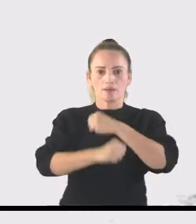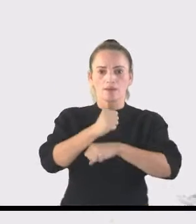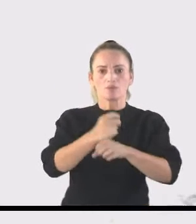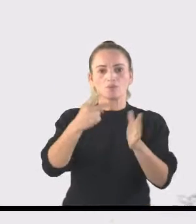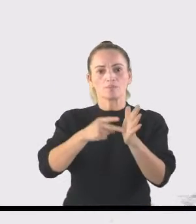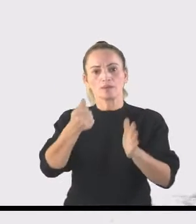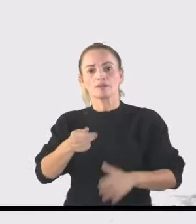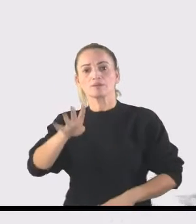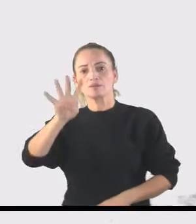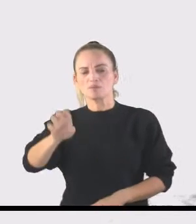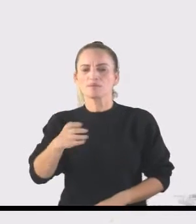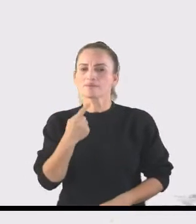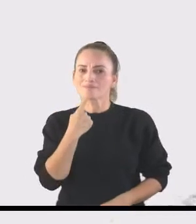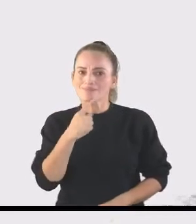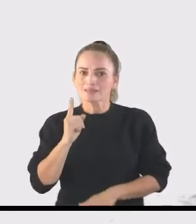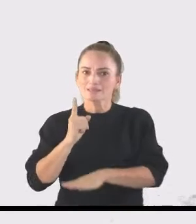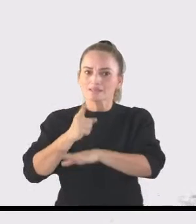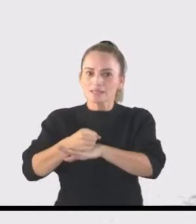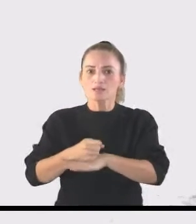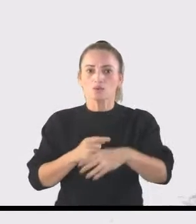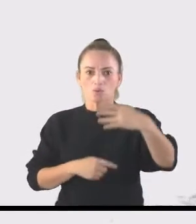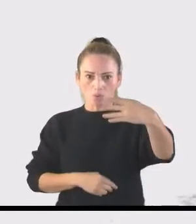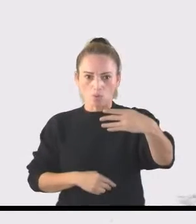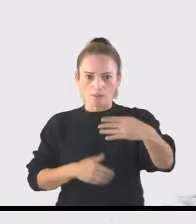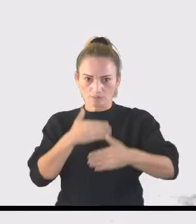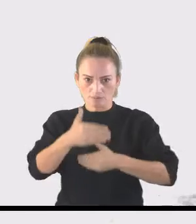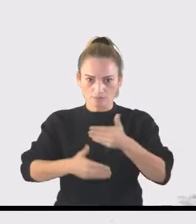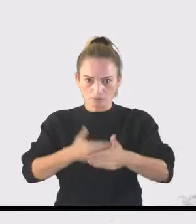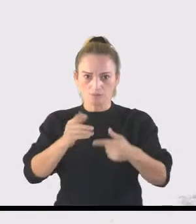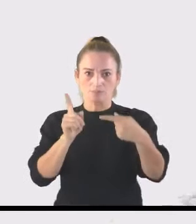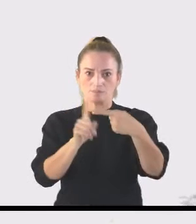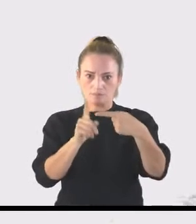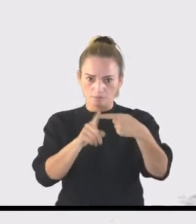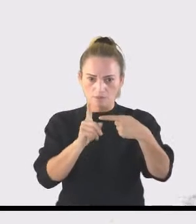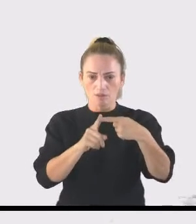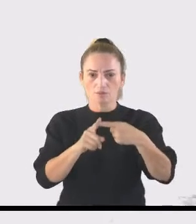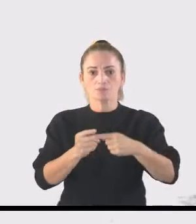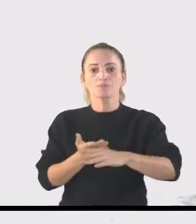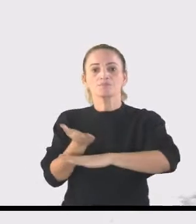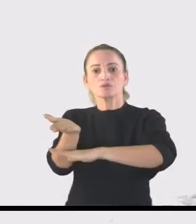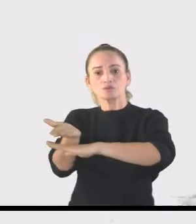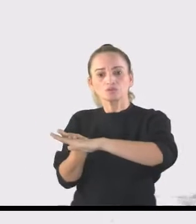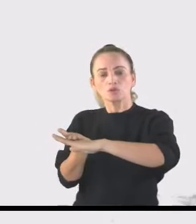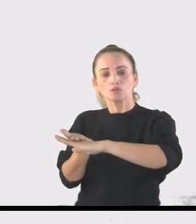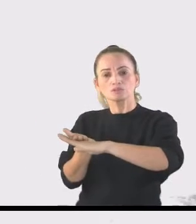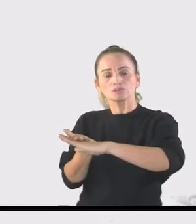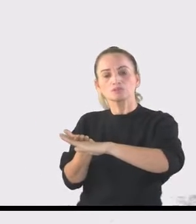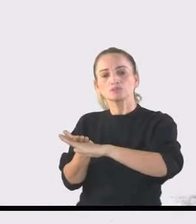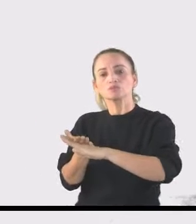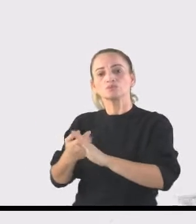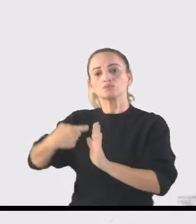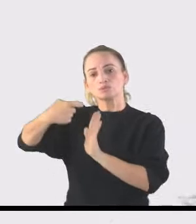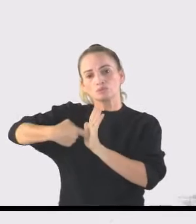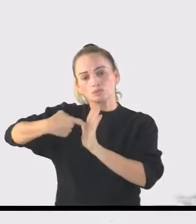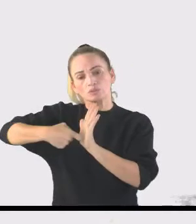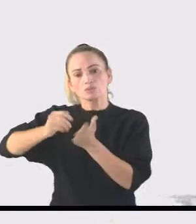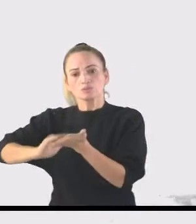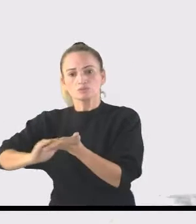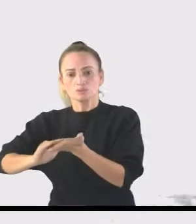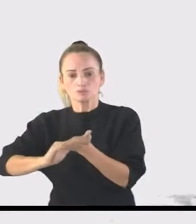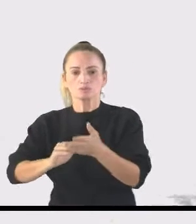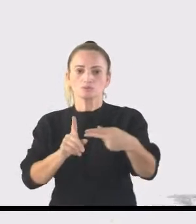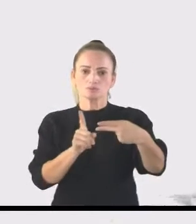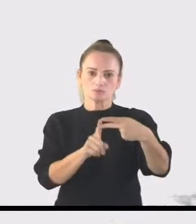2019, la cual determina 4 fases. Primero, fase de solicitud de indemnización administrativa.